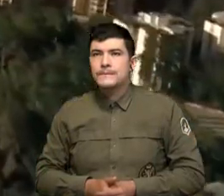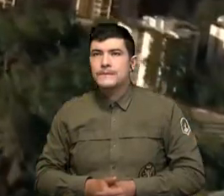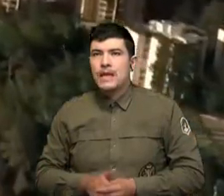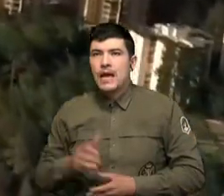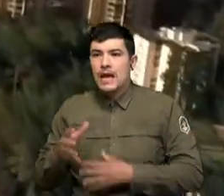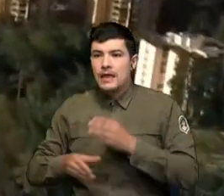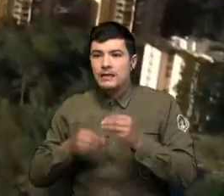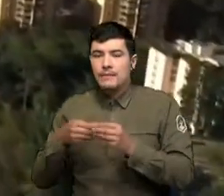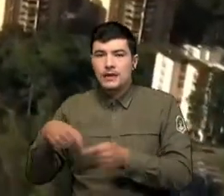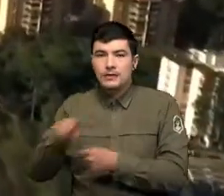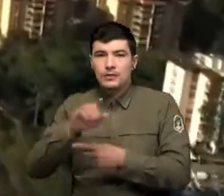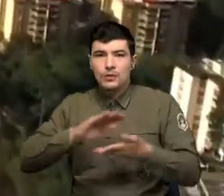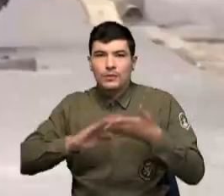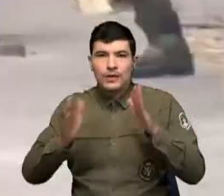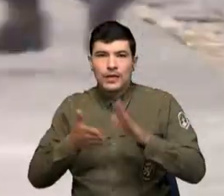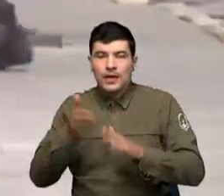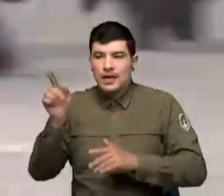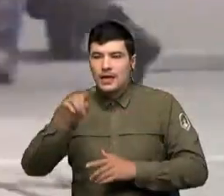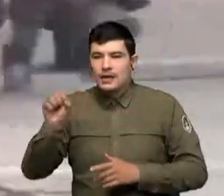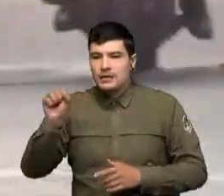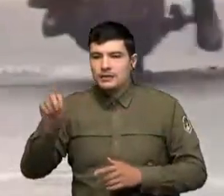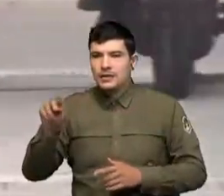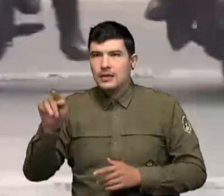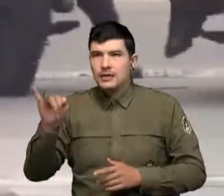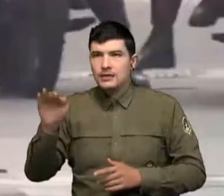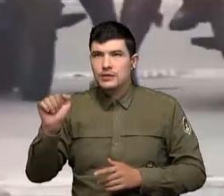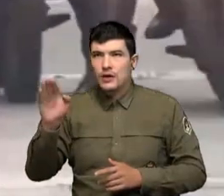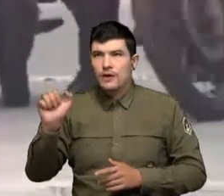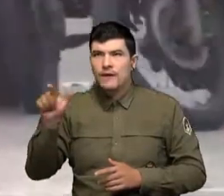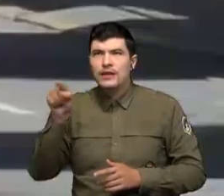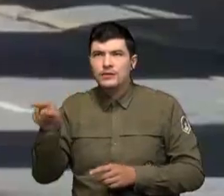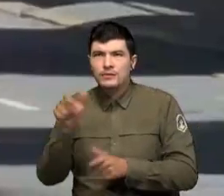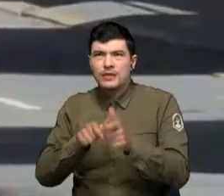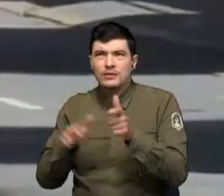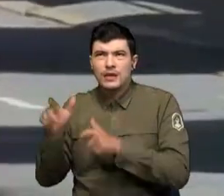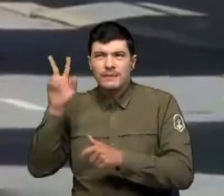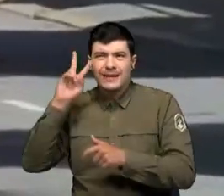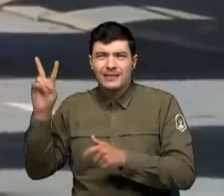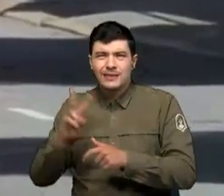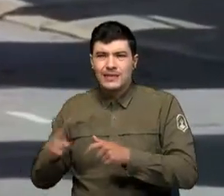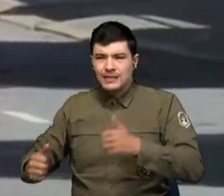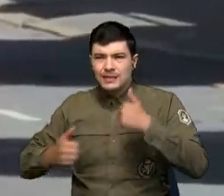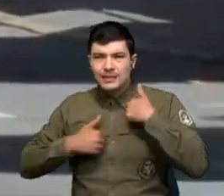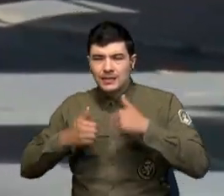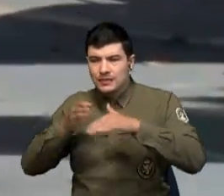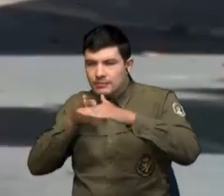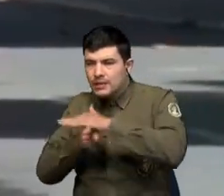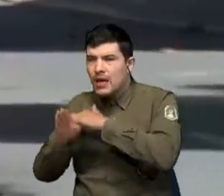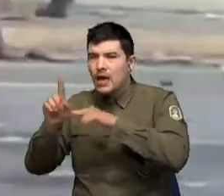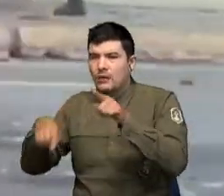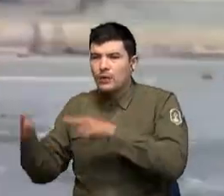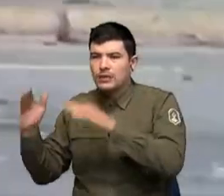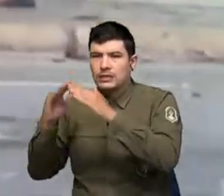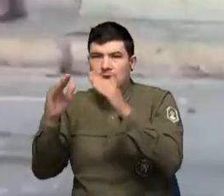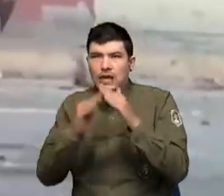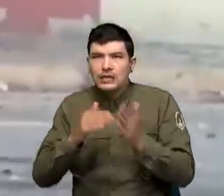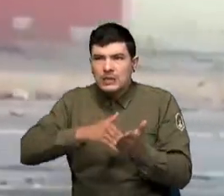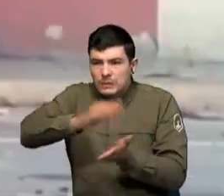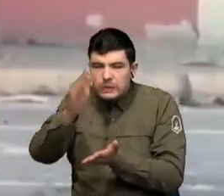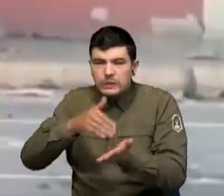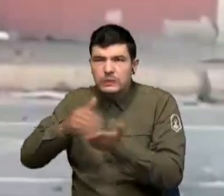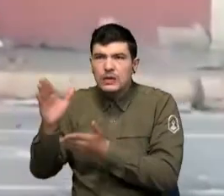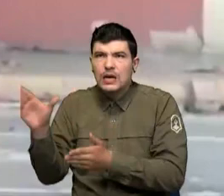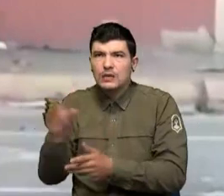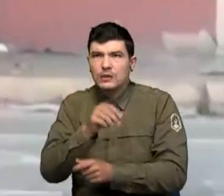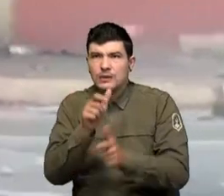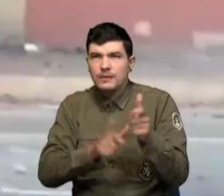Asimismo, habitantes de San Cristóbal denunciaron la arremetida de algunos efectivos de la Guardia Nacional Bolivariana, quienes irrumpieron viviendas y sacaban a la fuerza a quienes participaron de